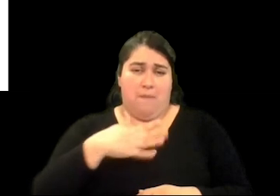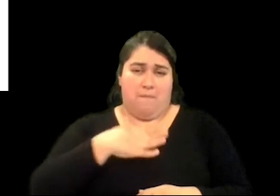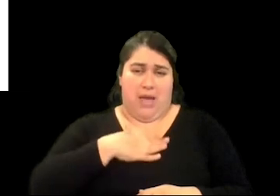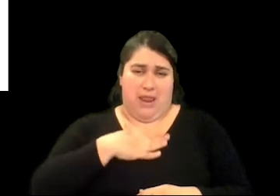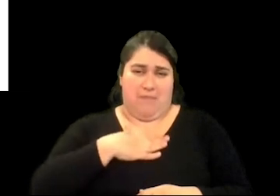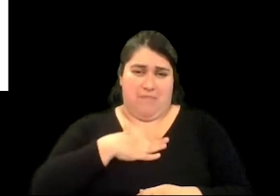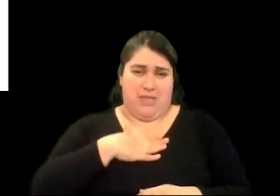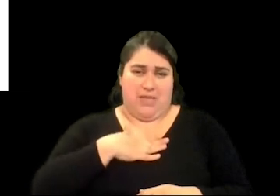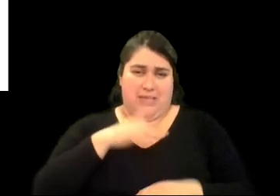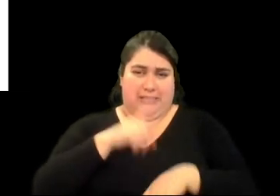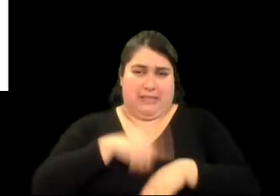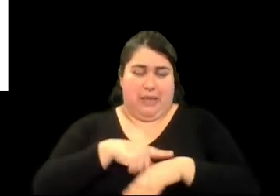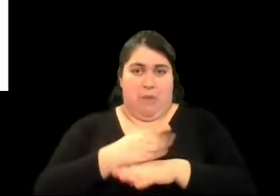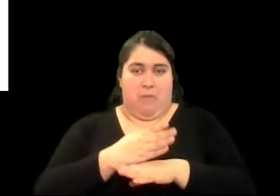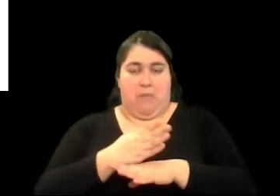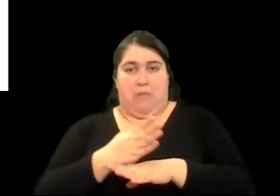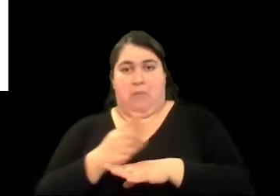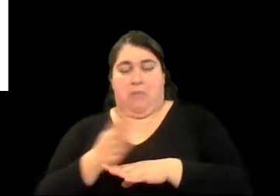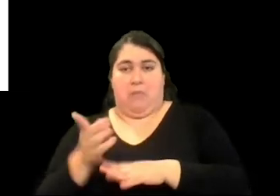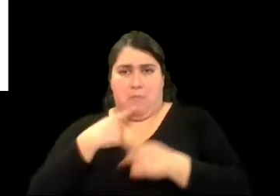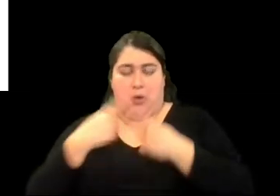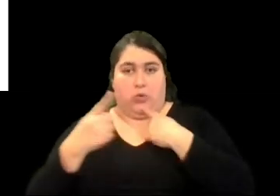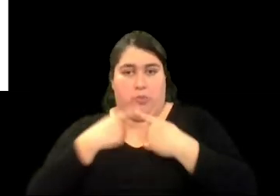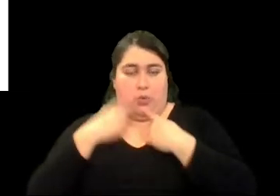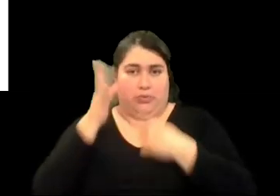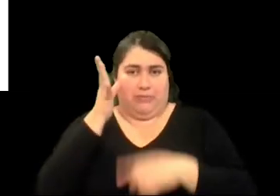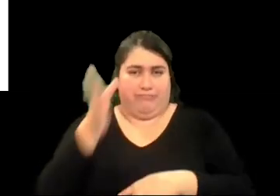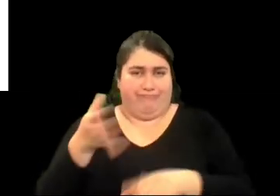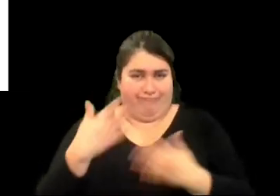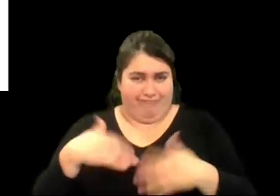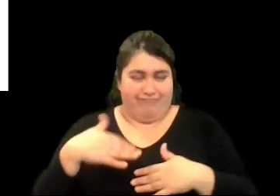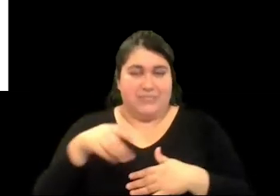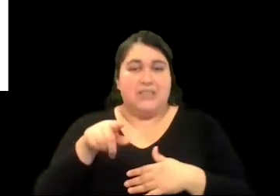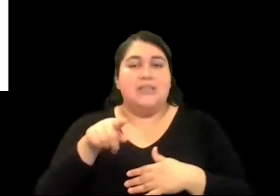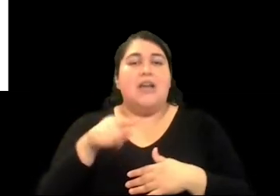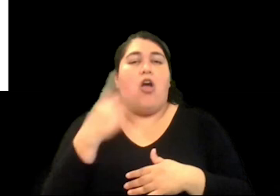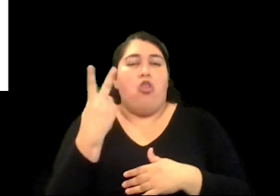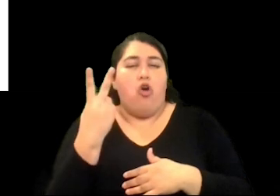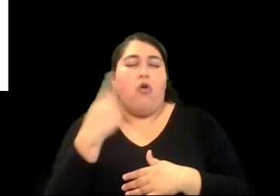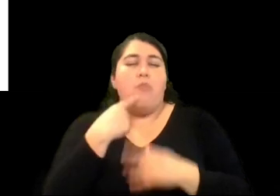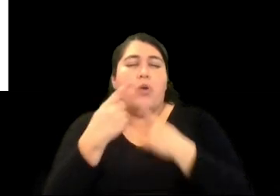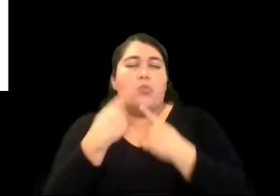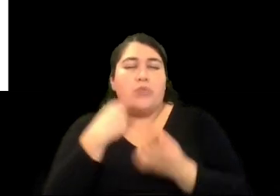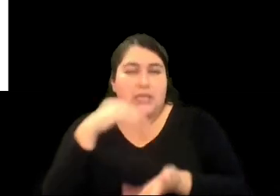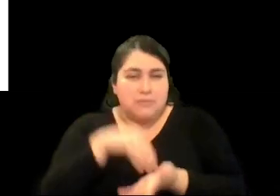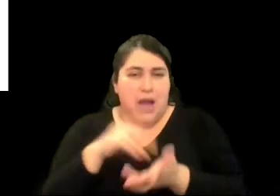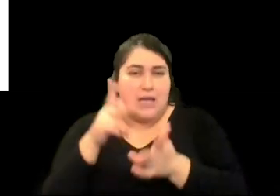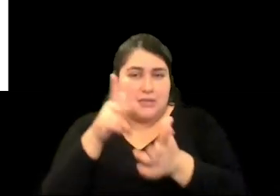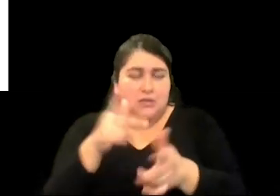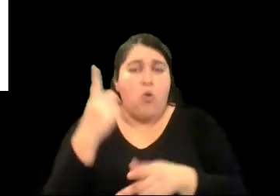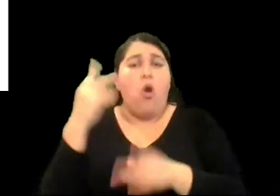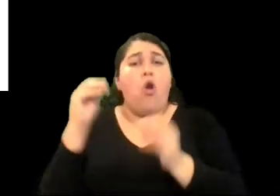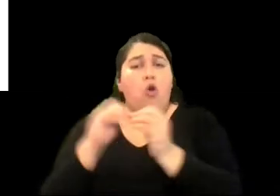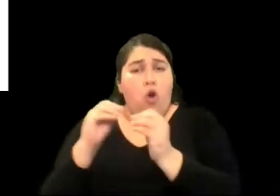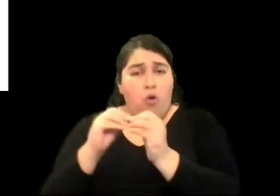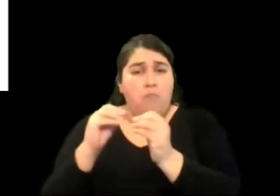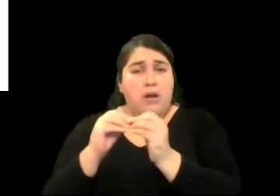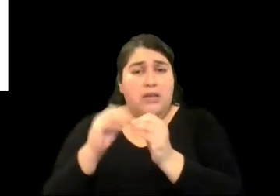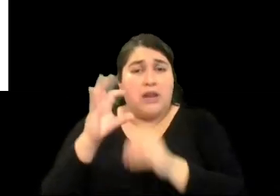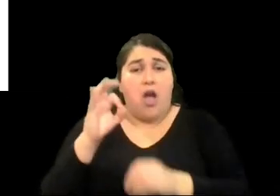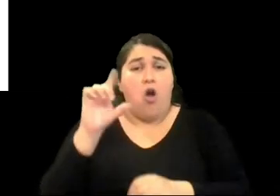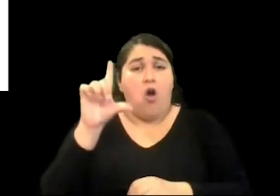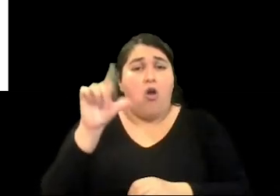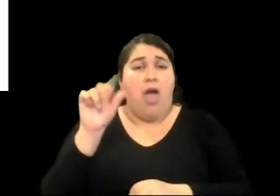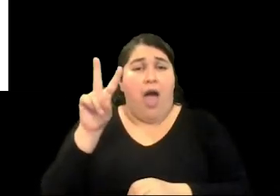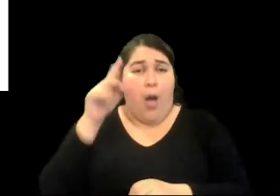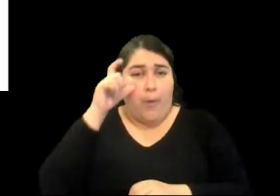el tiempo, hay un montón de preguntas. Hacemos dos preguntas más. Hay una compañera, Mariela Olave, que levantó